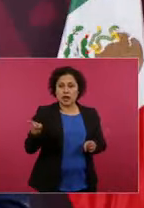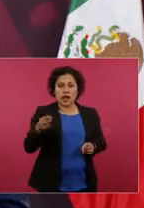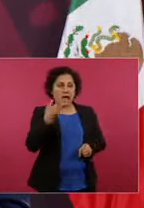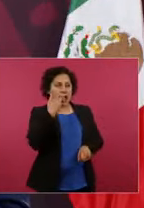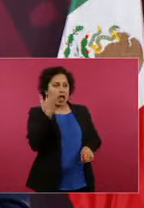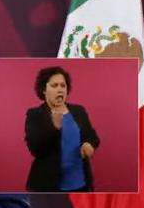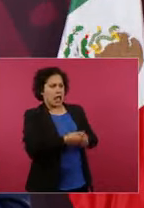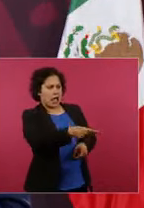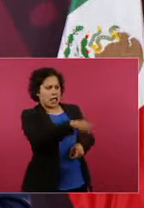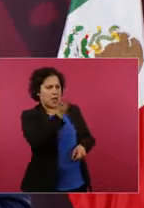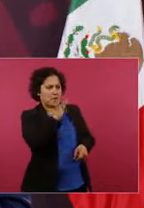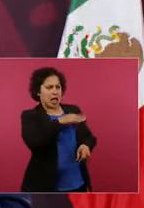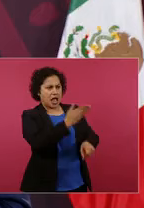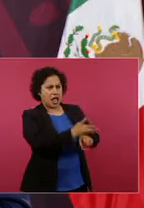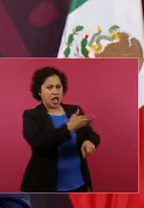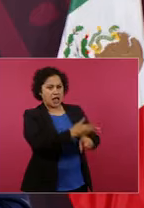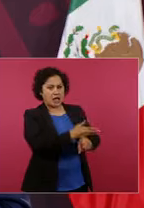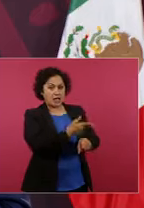ladrones